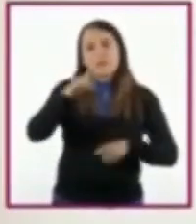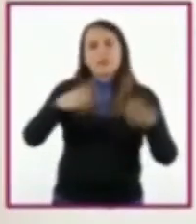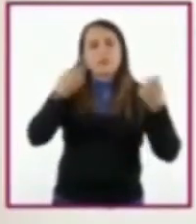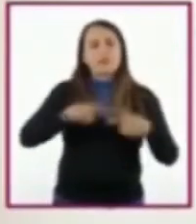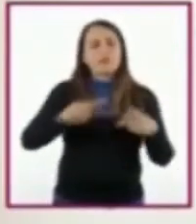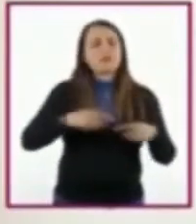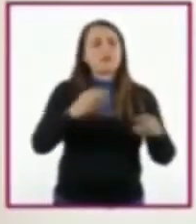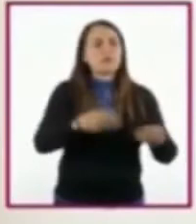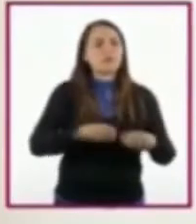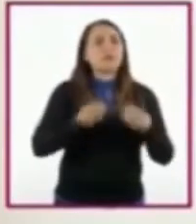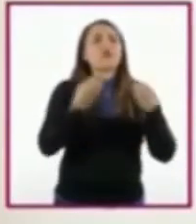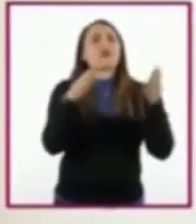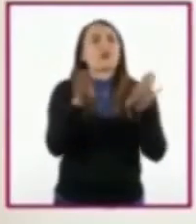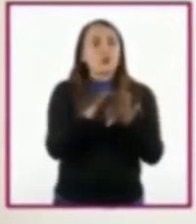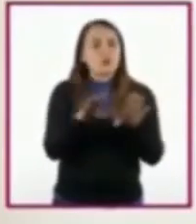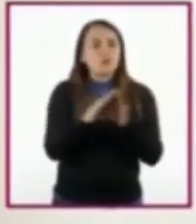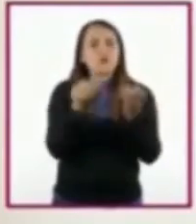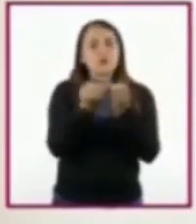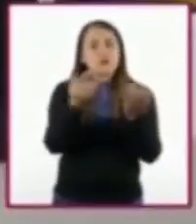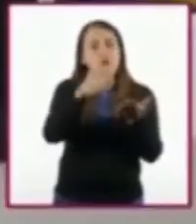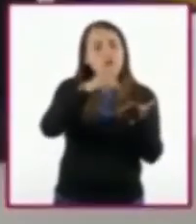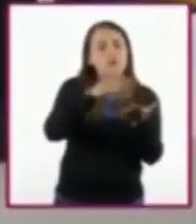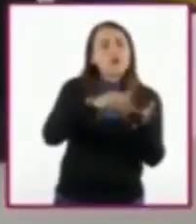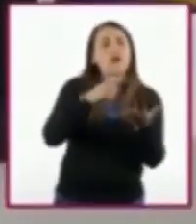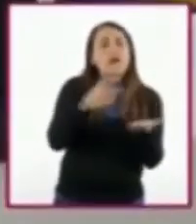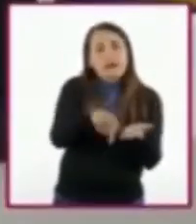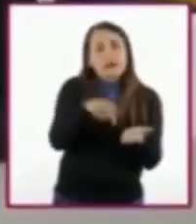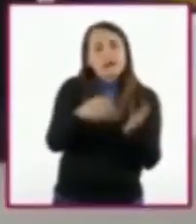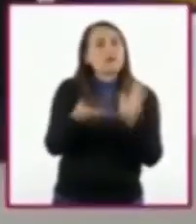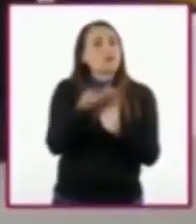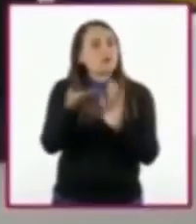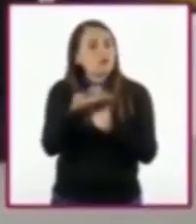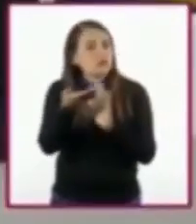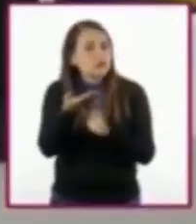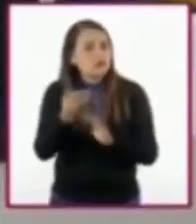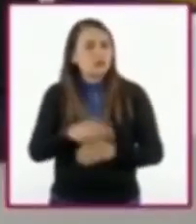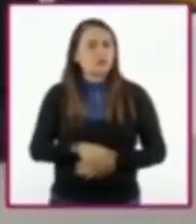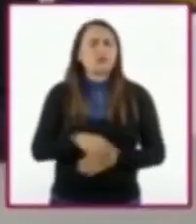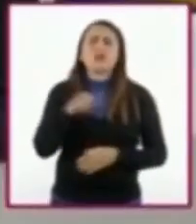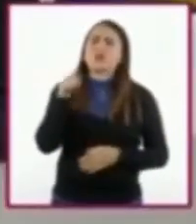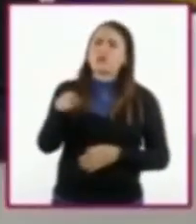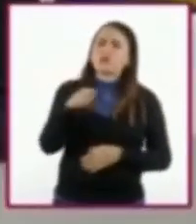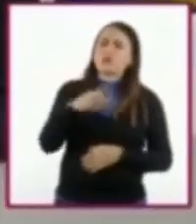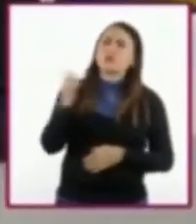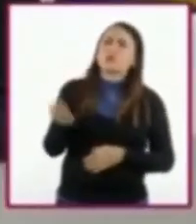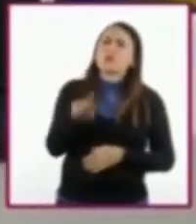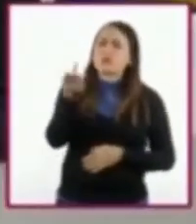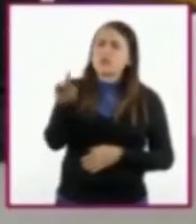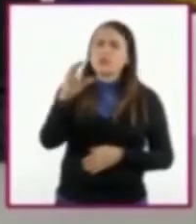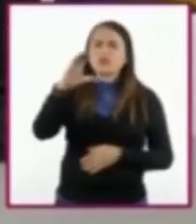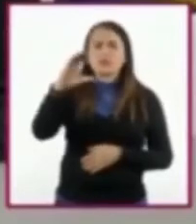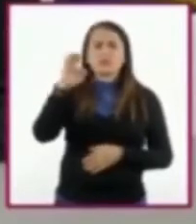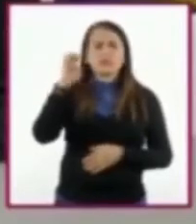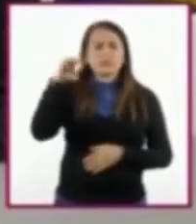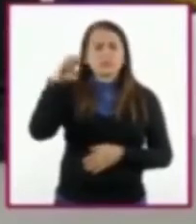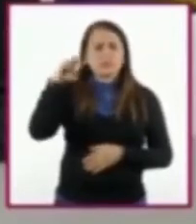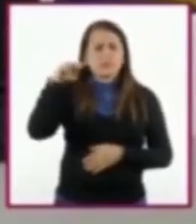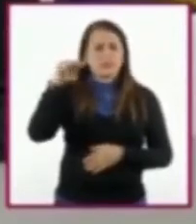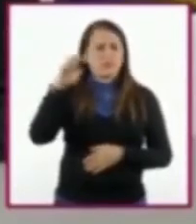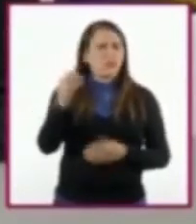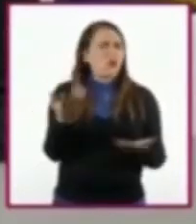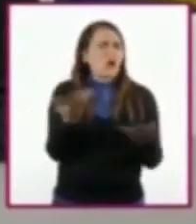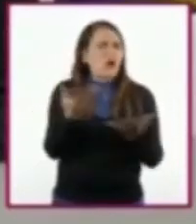personas y al lugar en donde se construye. Leslie, ¿te has preguntado cómo se fabrica el cemento con el que se